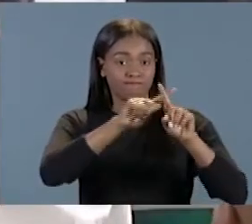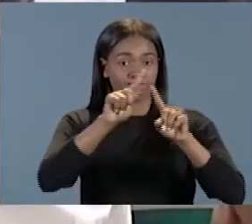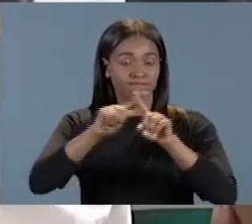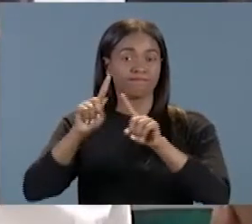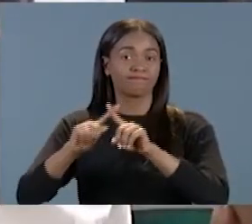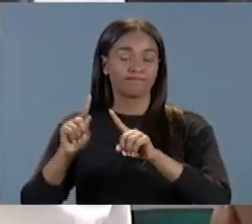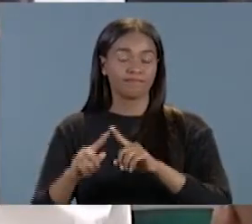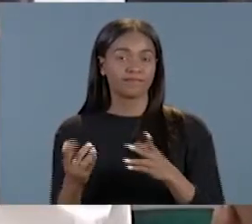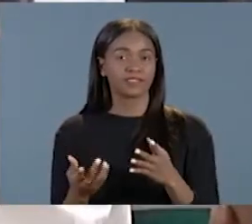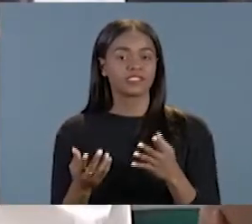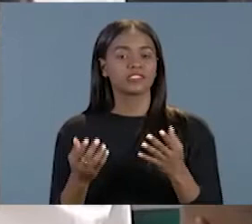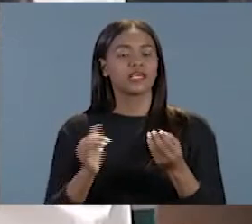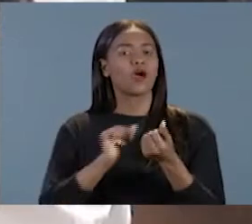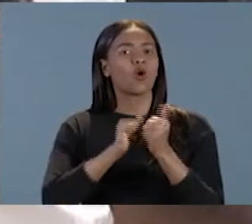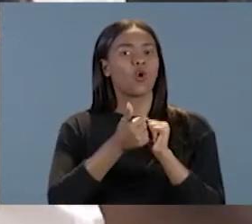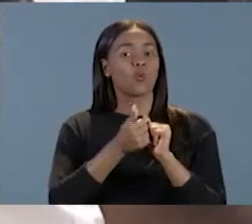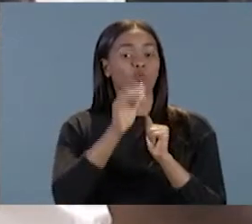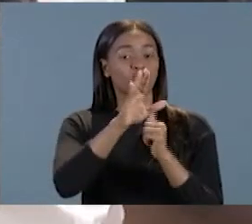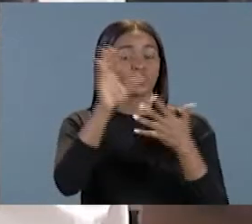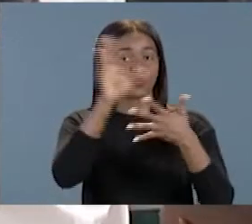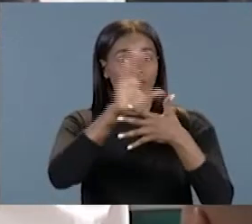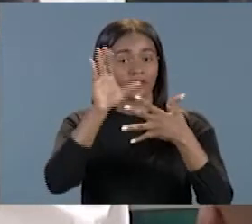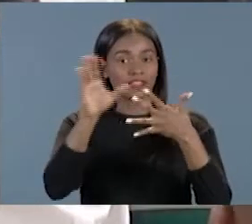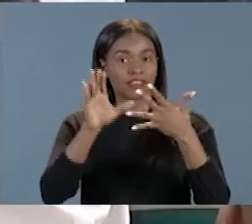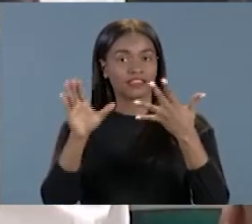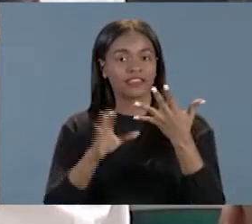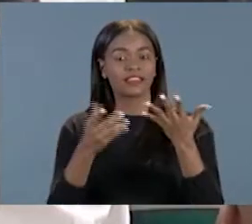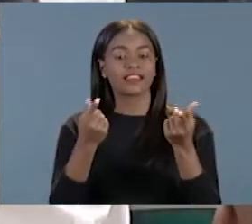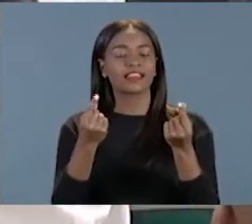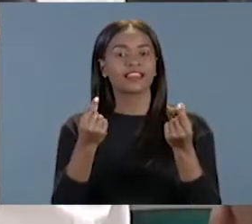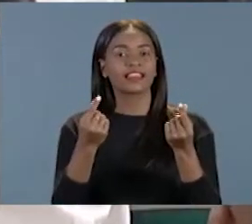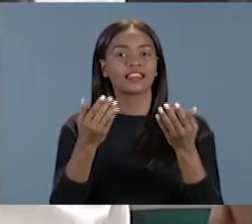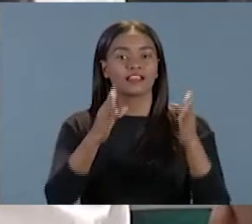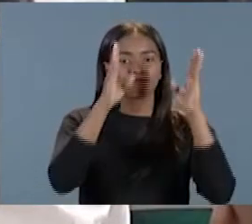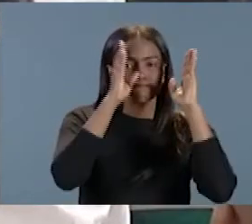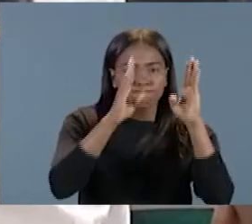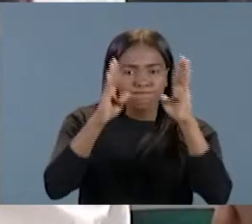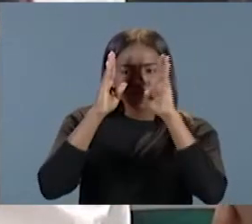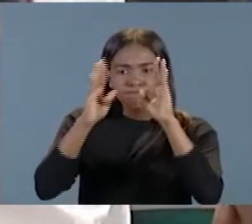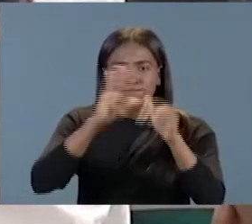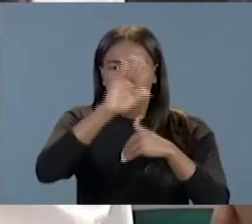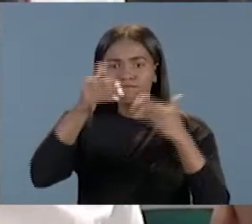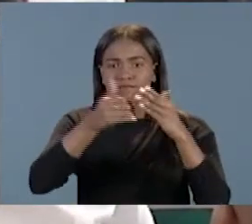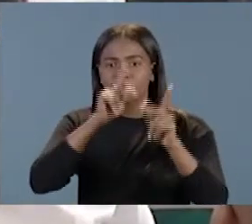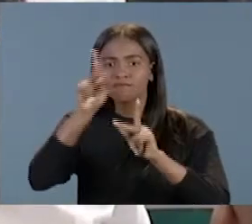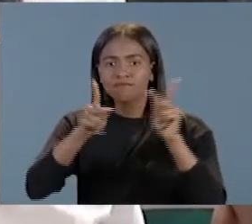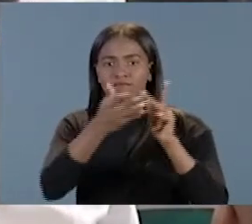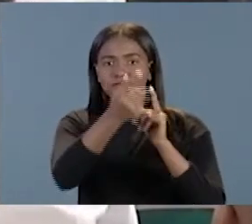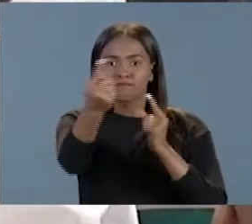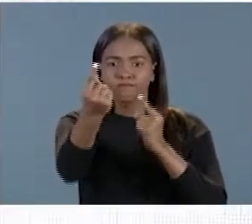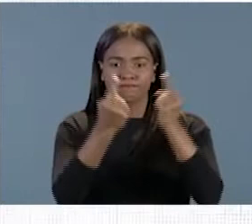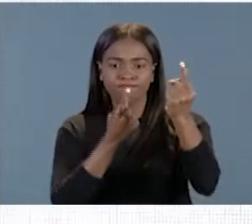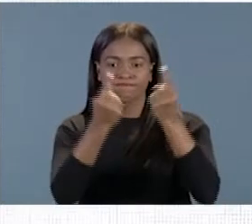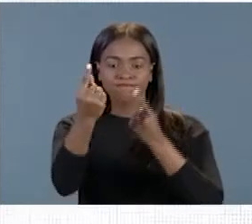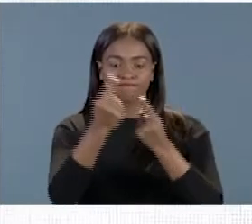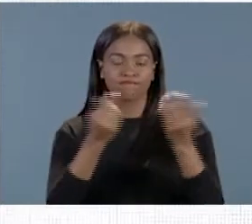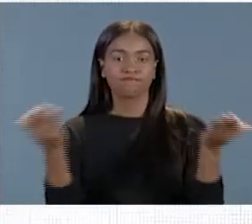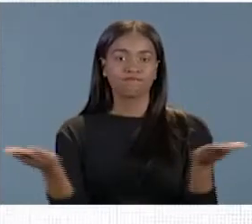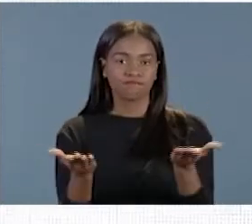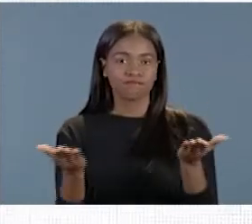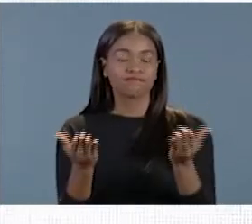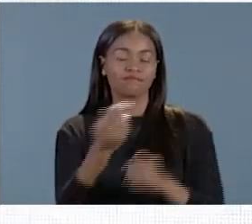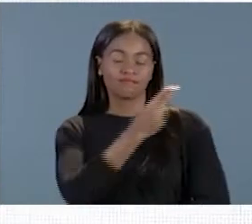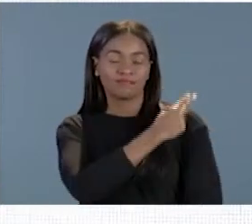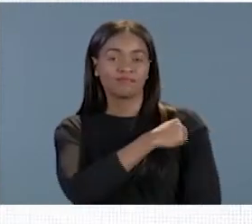como característica, se presta servicio a todo aquel usuario que viene a una